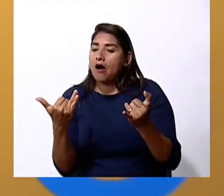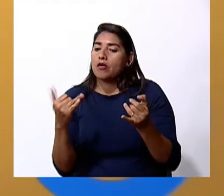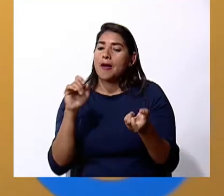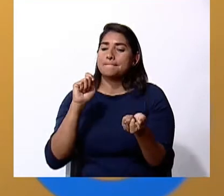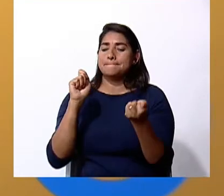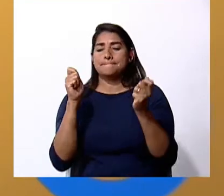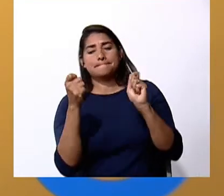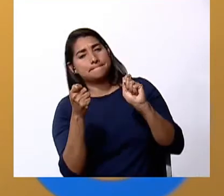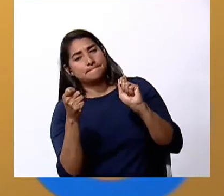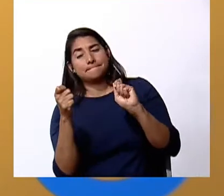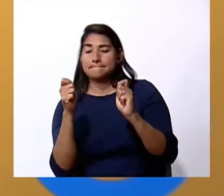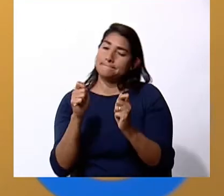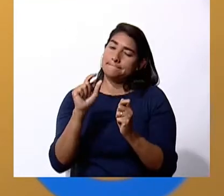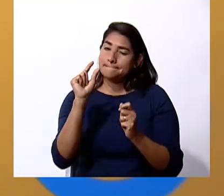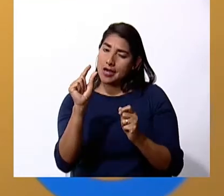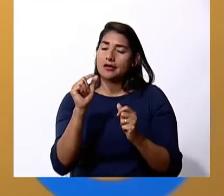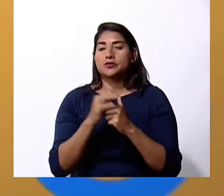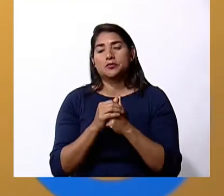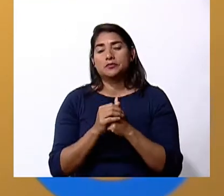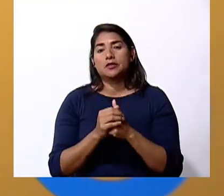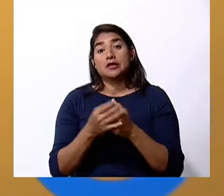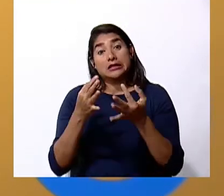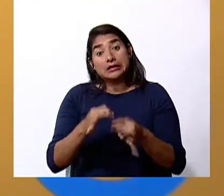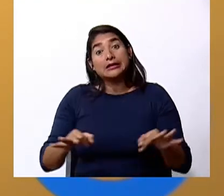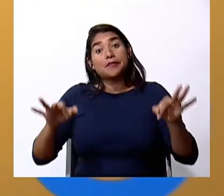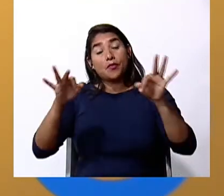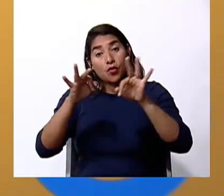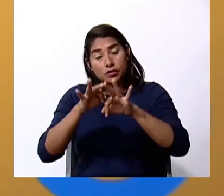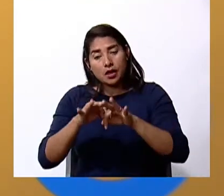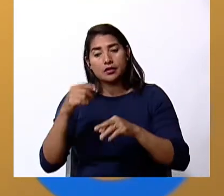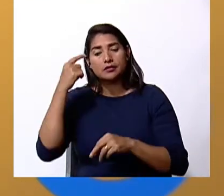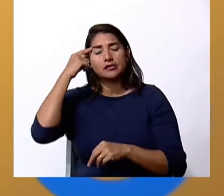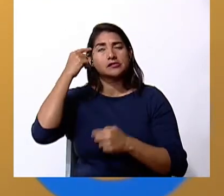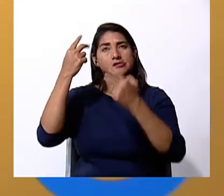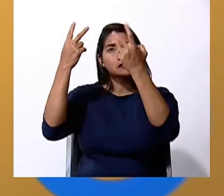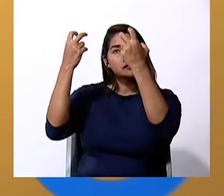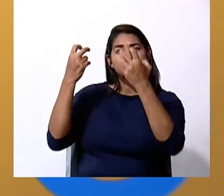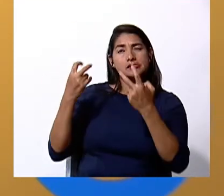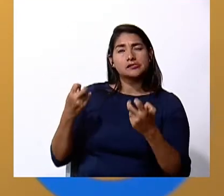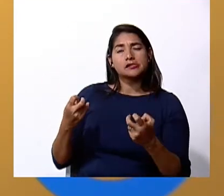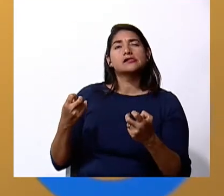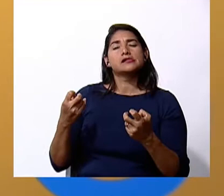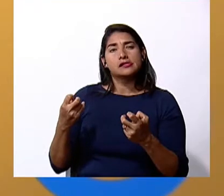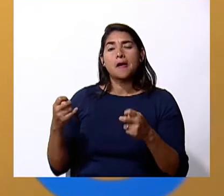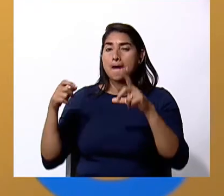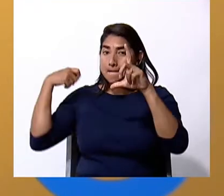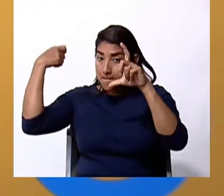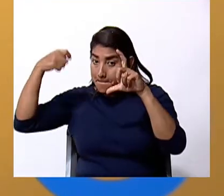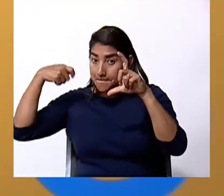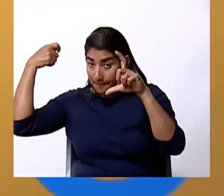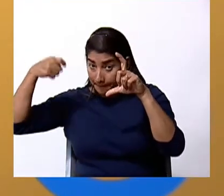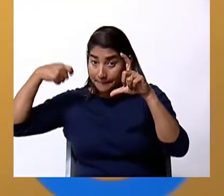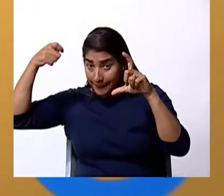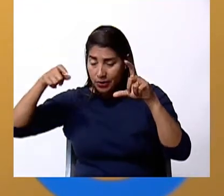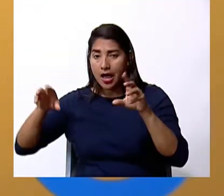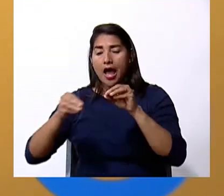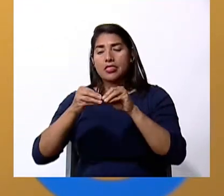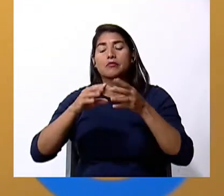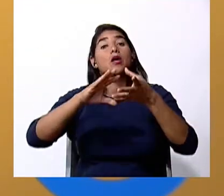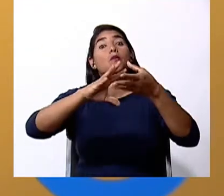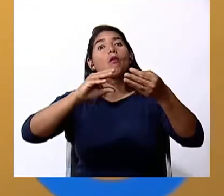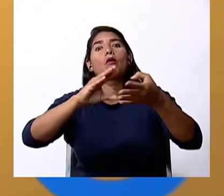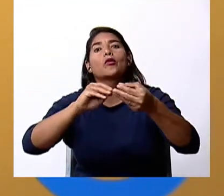otra connotación. Es importante que analices lo que vimos en el video y te